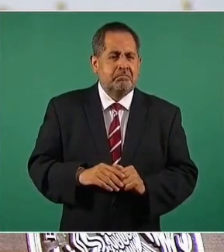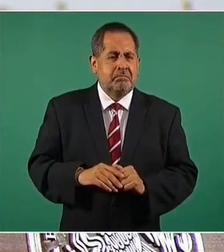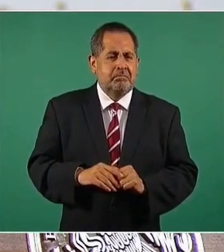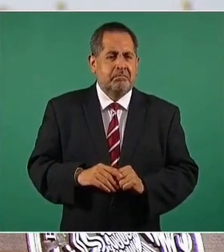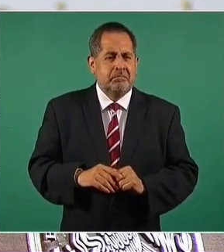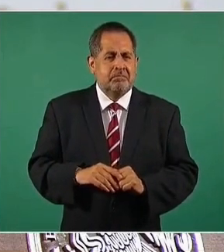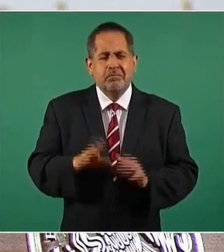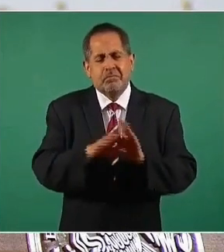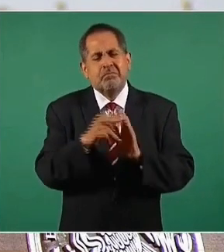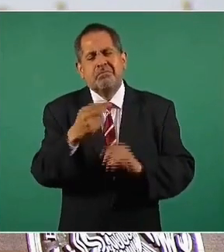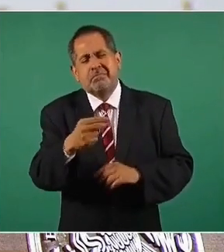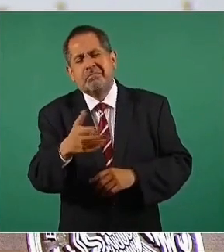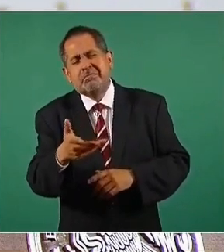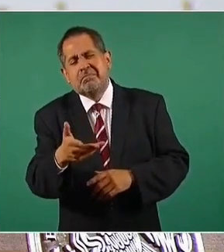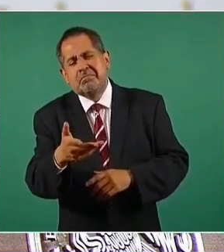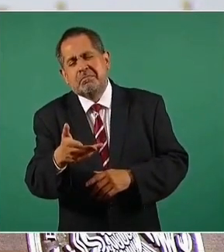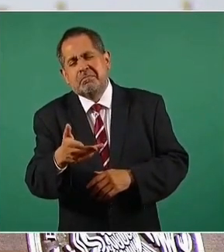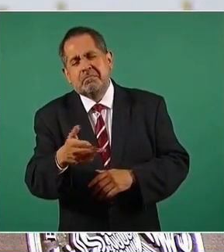¿Cómo se llama?